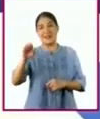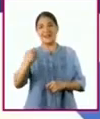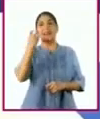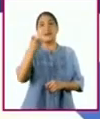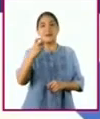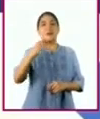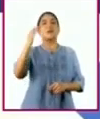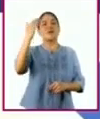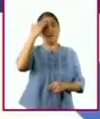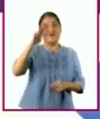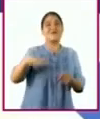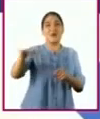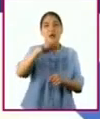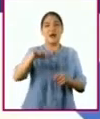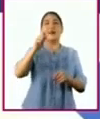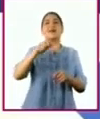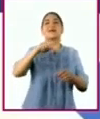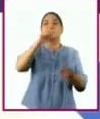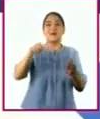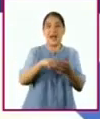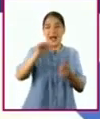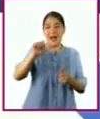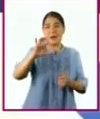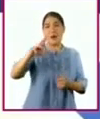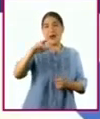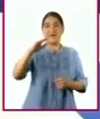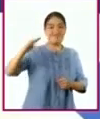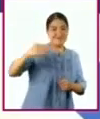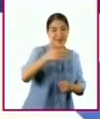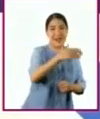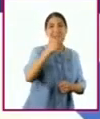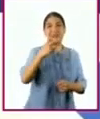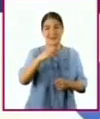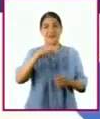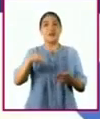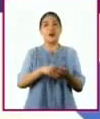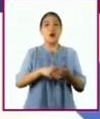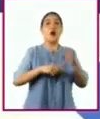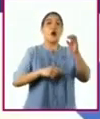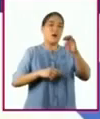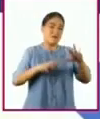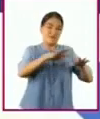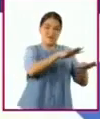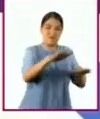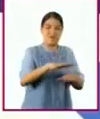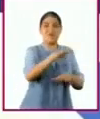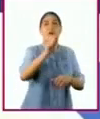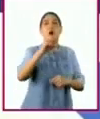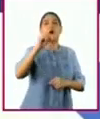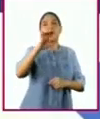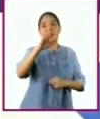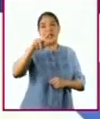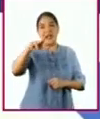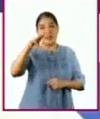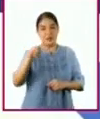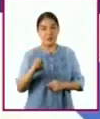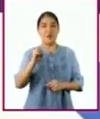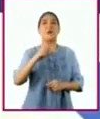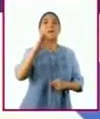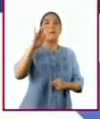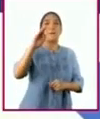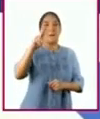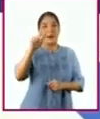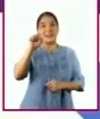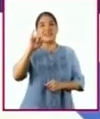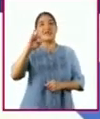el Acuario del Mundo, y al oeste con el Océano Pacífico. Como habrán observado, Baja California tiene